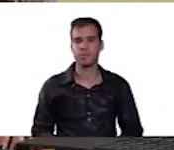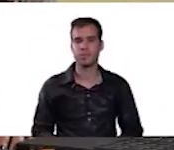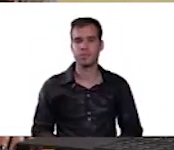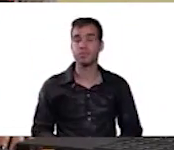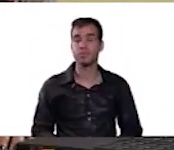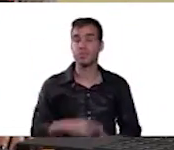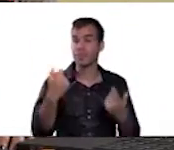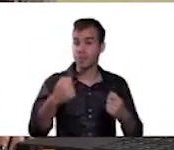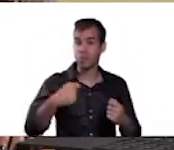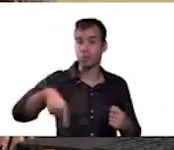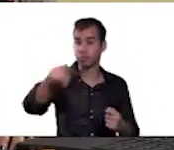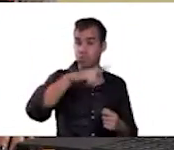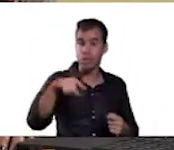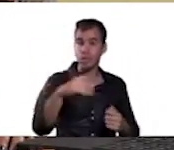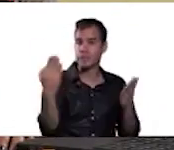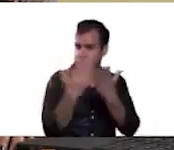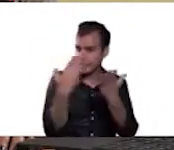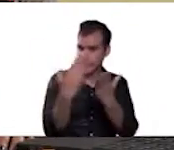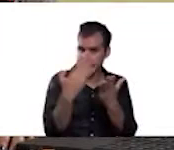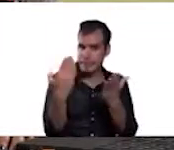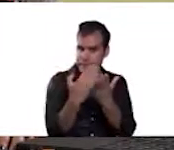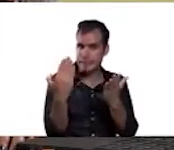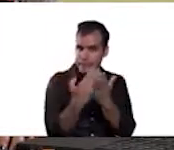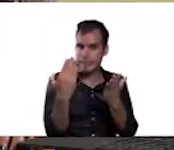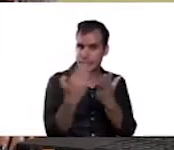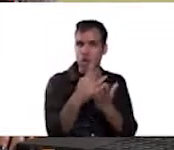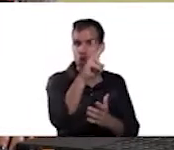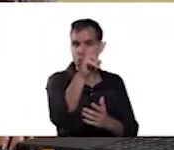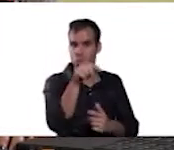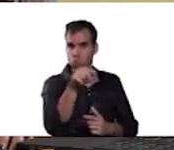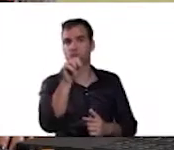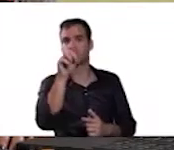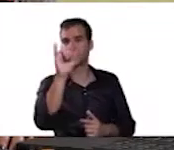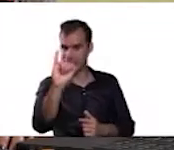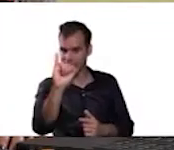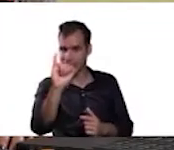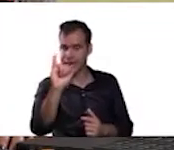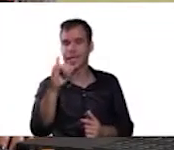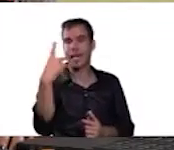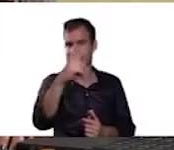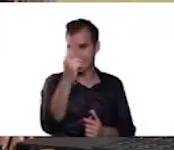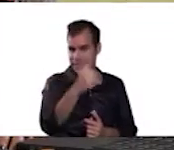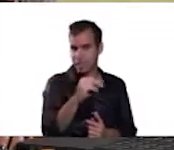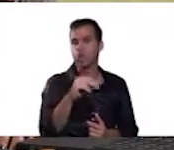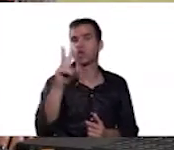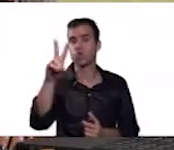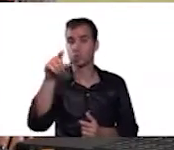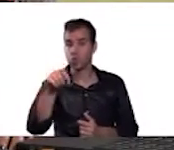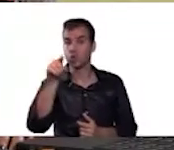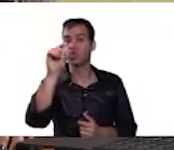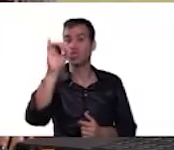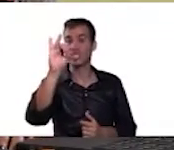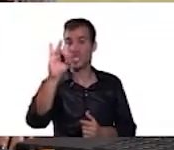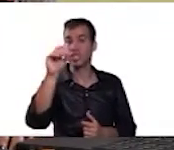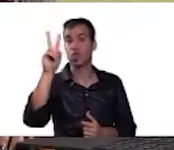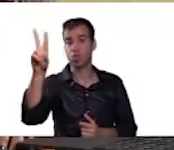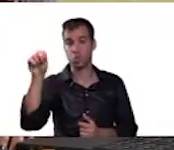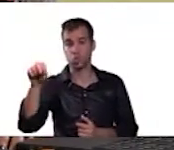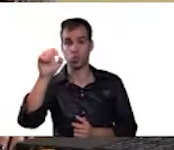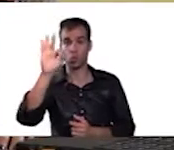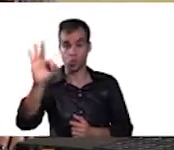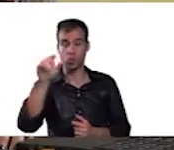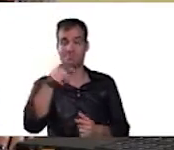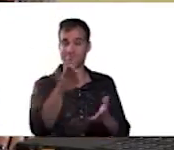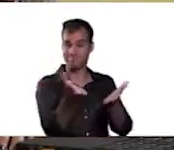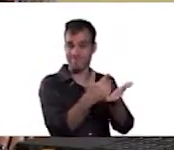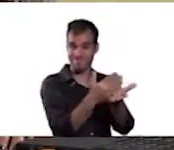deben resolver los ejercicios 2.6, 2.7 y 2.8 que se encuentran en